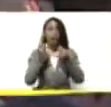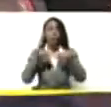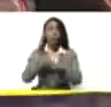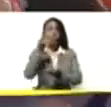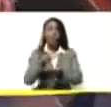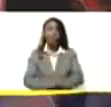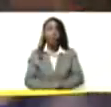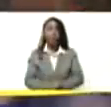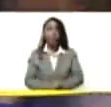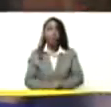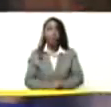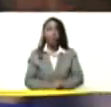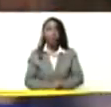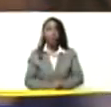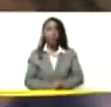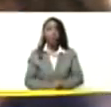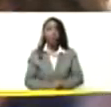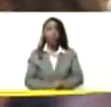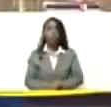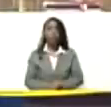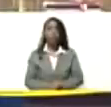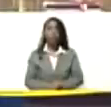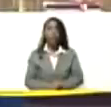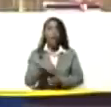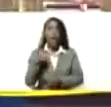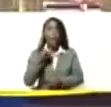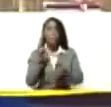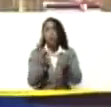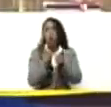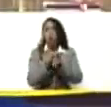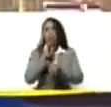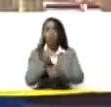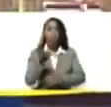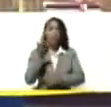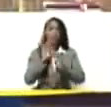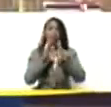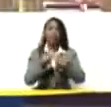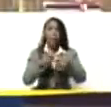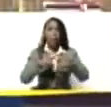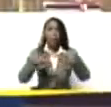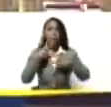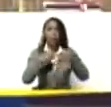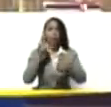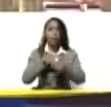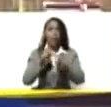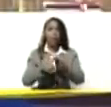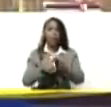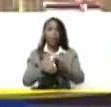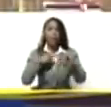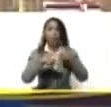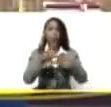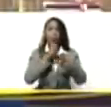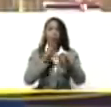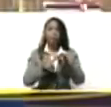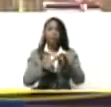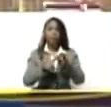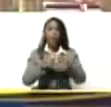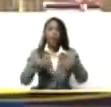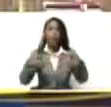pero después expreso la hora loca y hoy 15 de enero tengo que decir que hemos llegado a